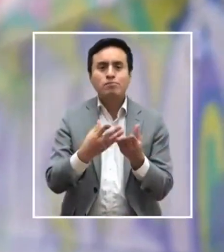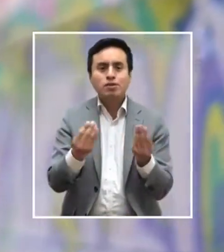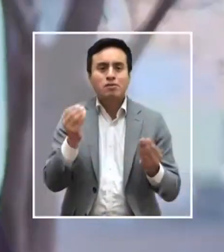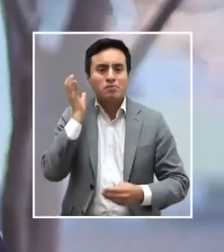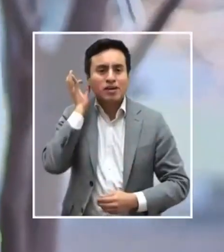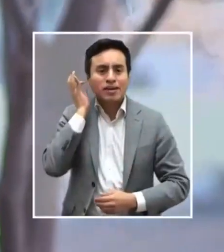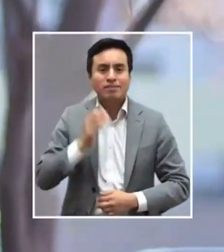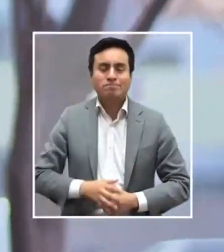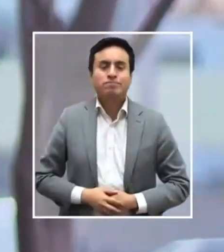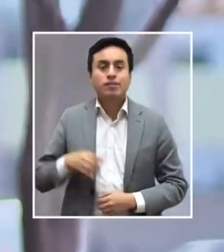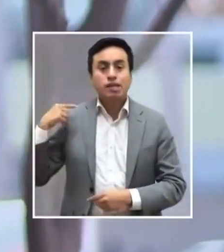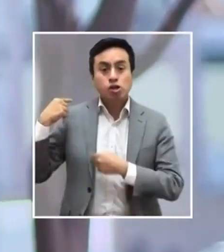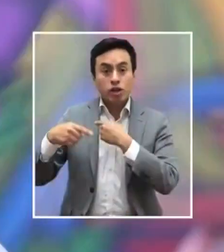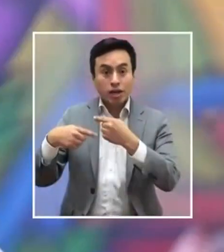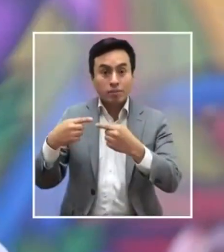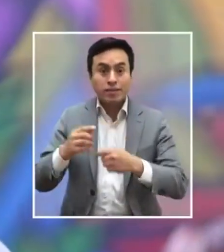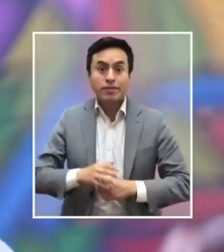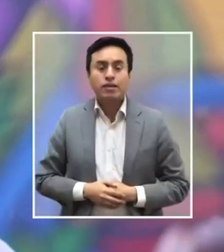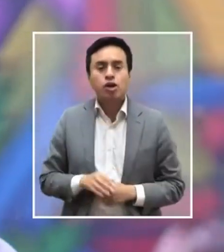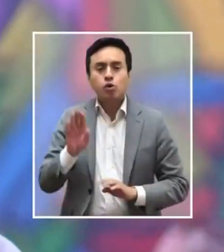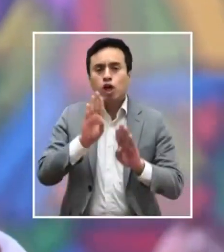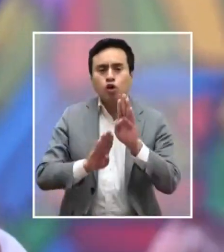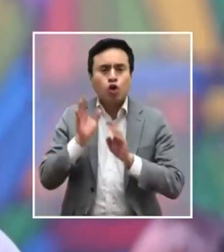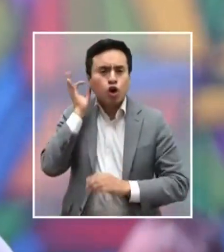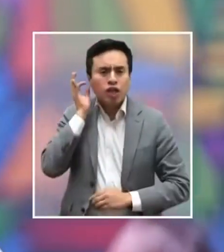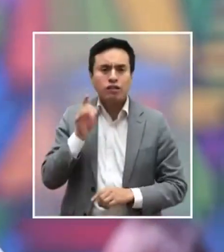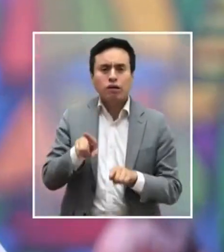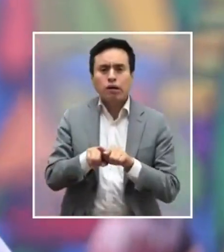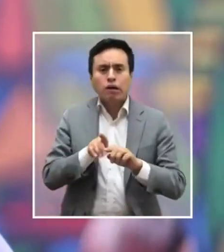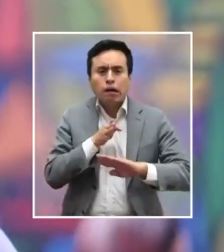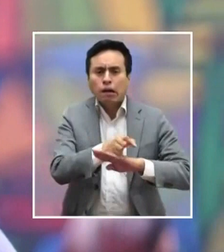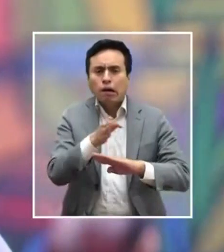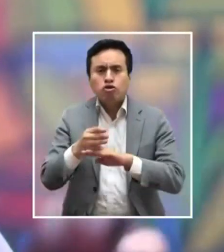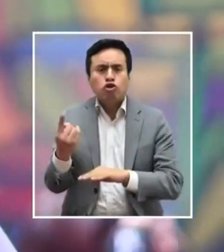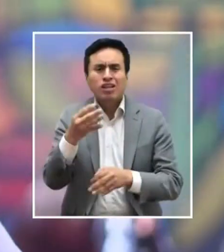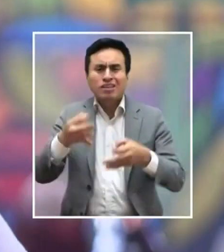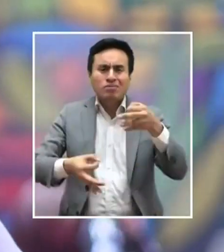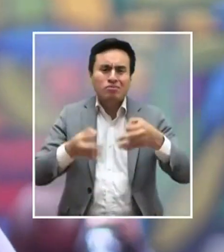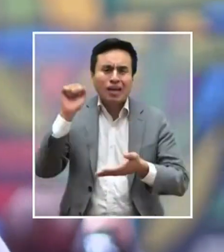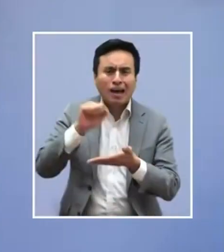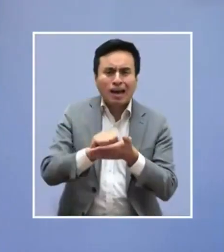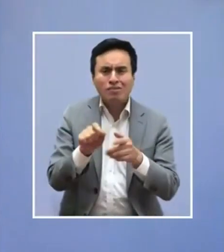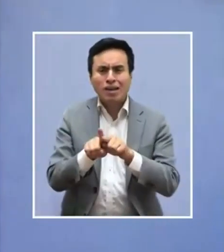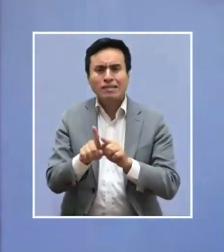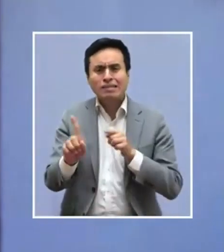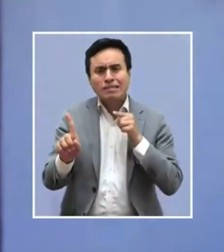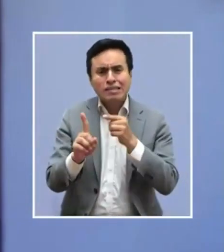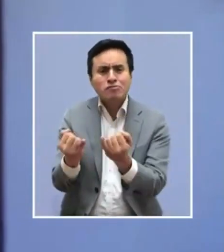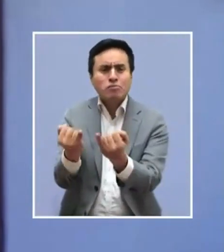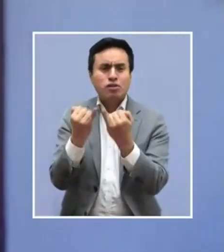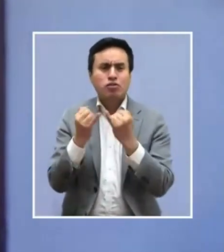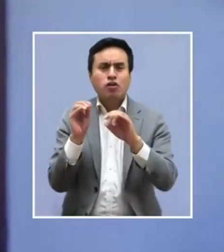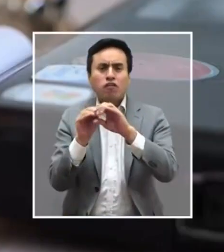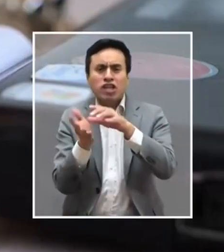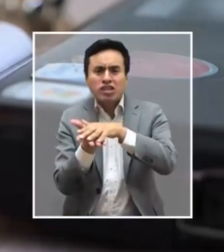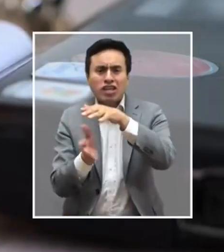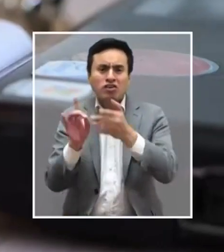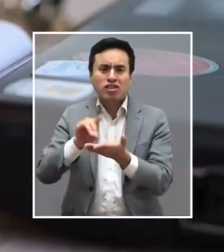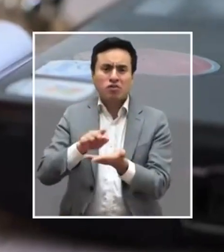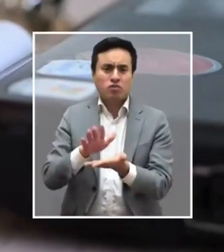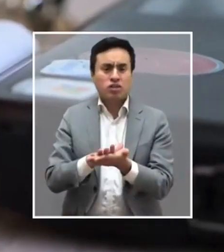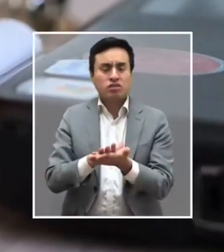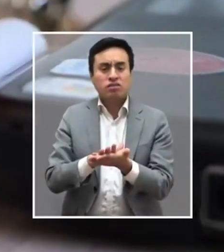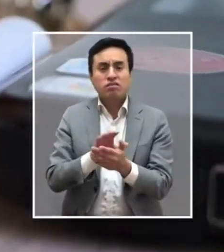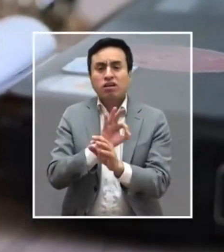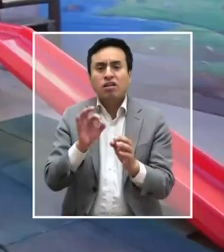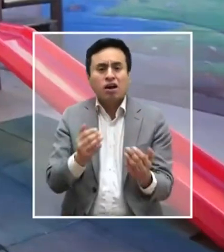de San Antonio, de las comunas, a que si es que están viviendo este tipo de violencia económica o los niños, por ejemplo, no tienen contacto con sus padres, a que